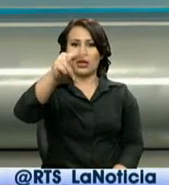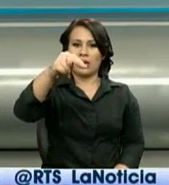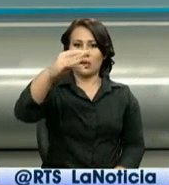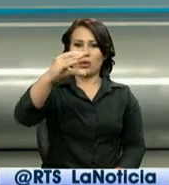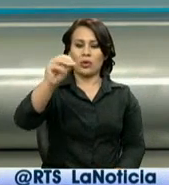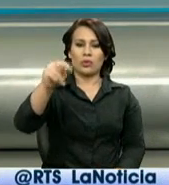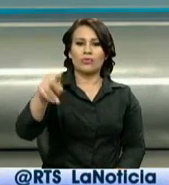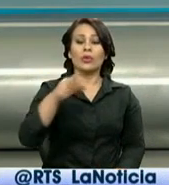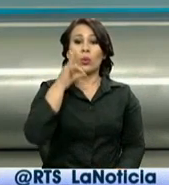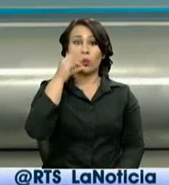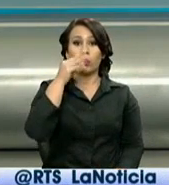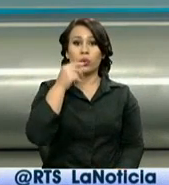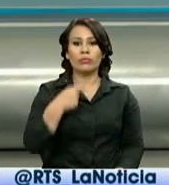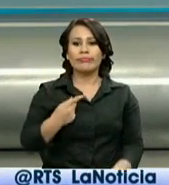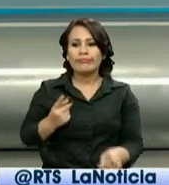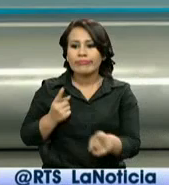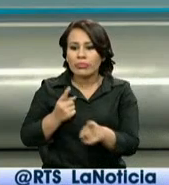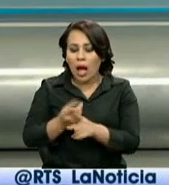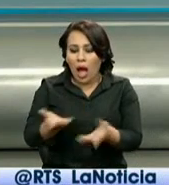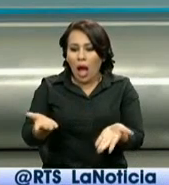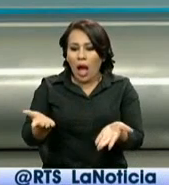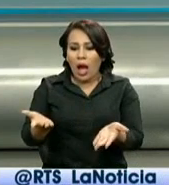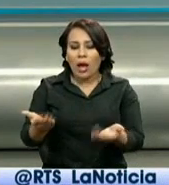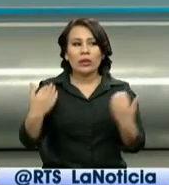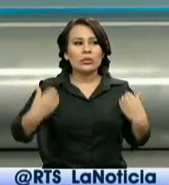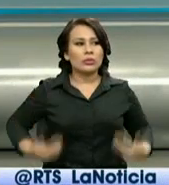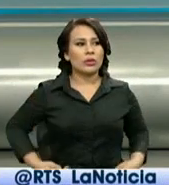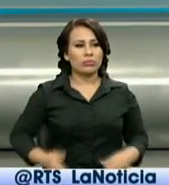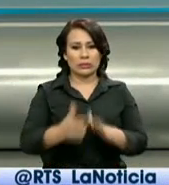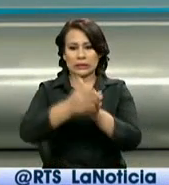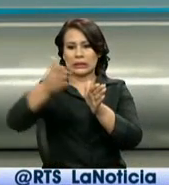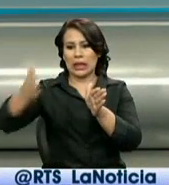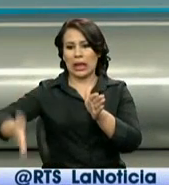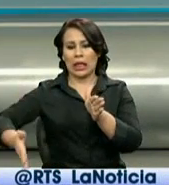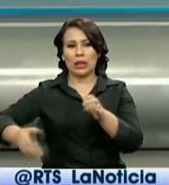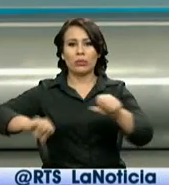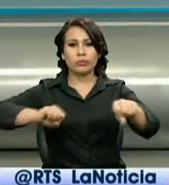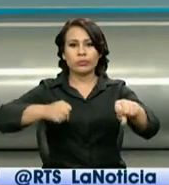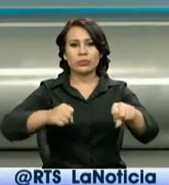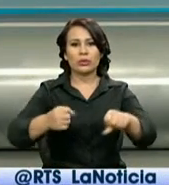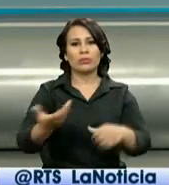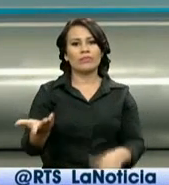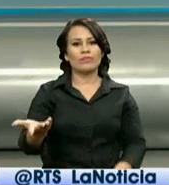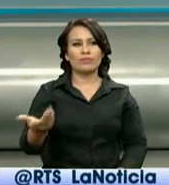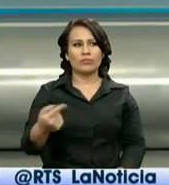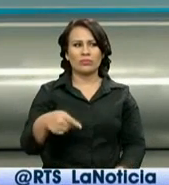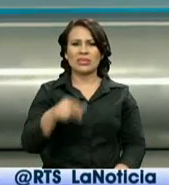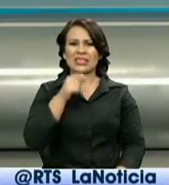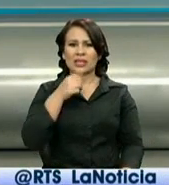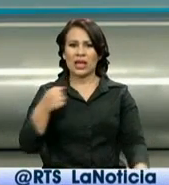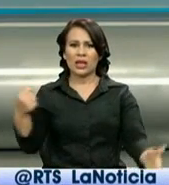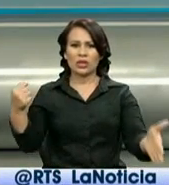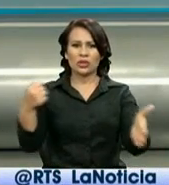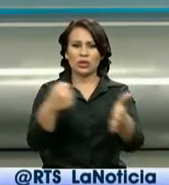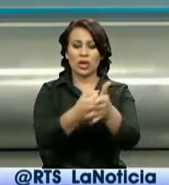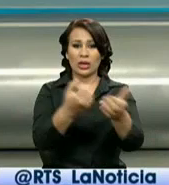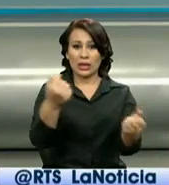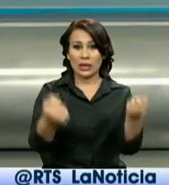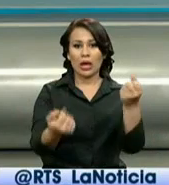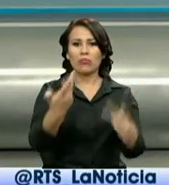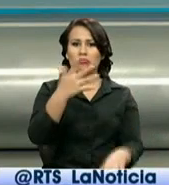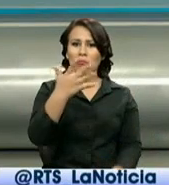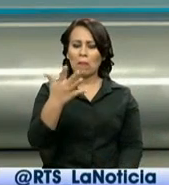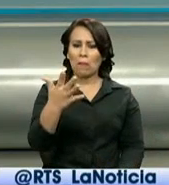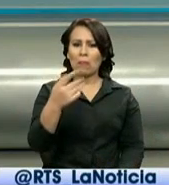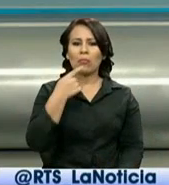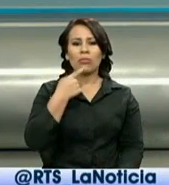CTE encontraron el cadáver a un costado de la calzada. La motocicleta no tenía indicios de haberse impactado con algún automotor, por lo